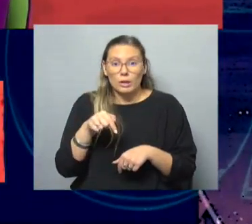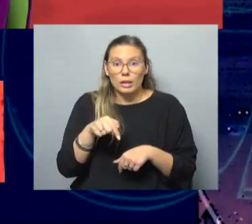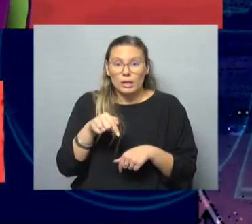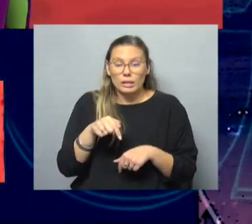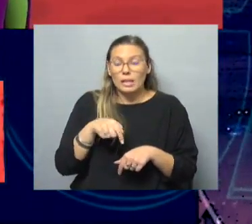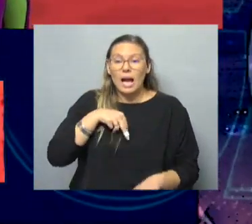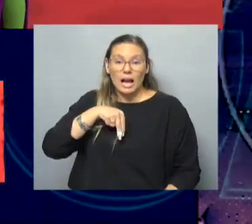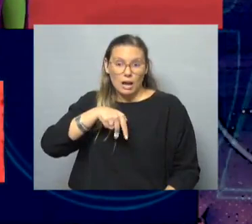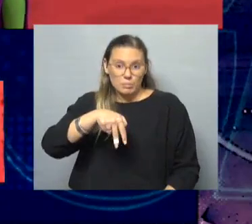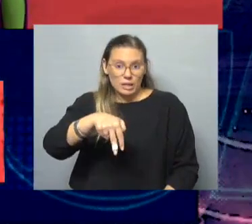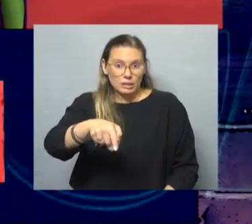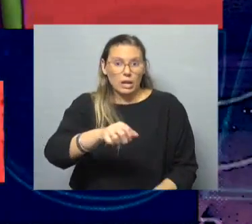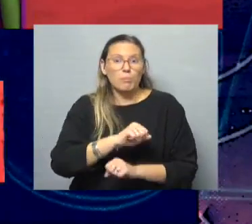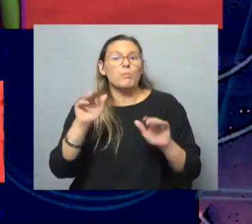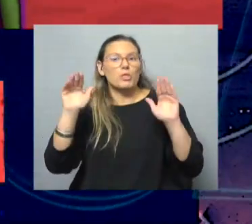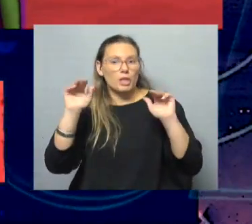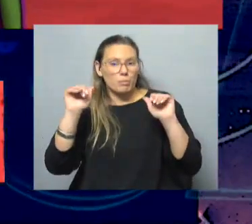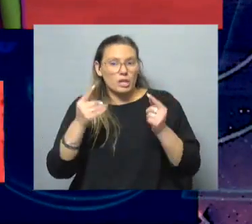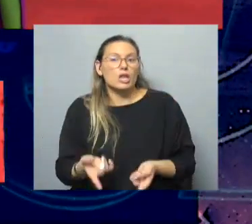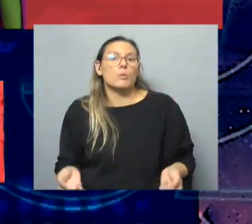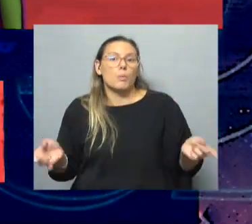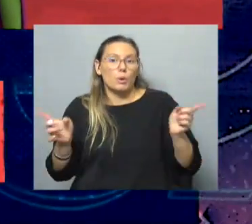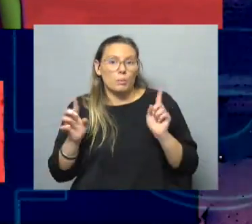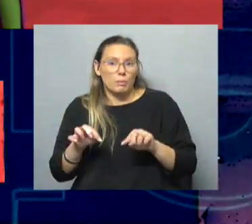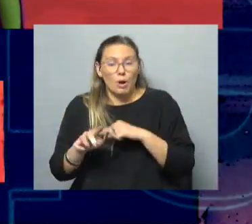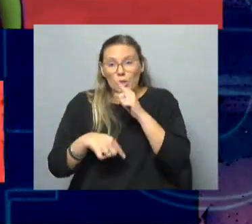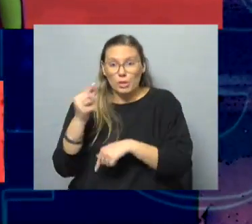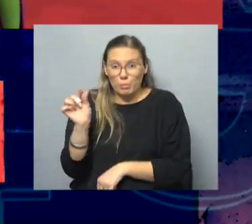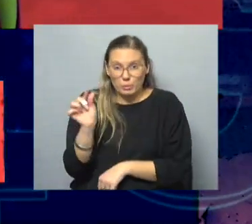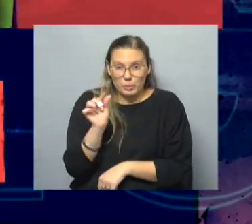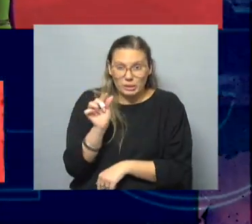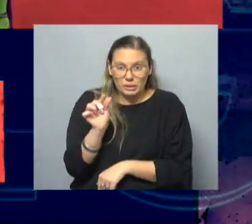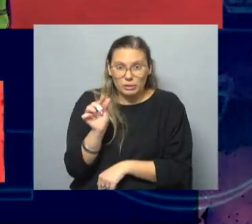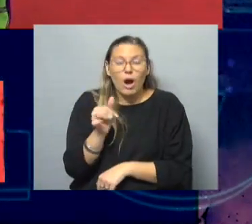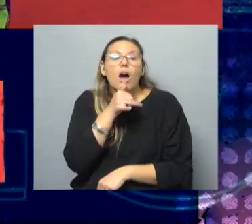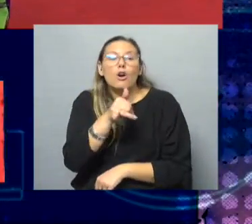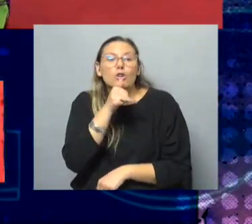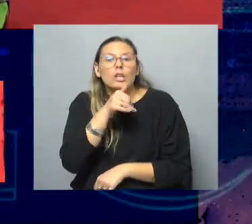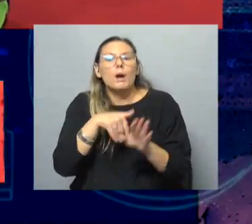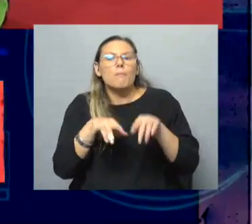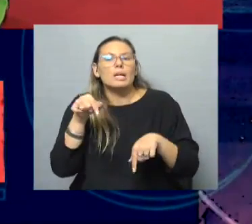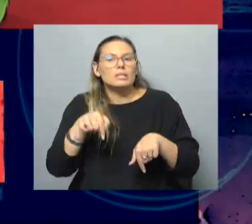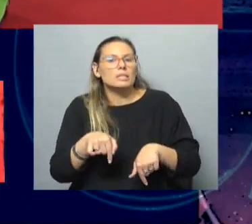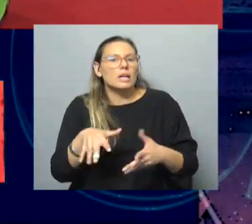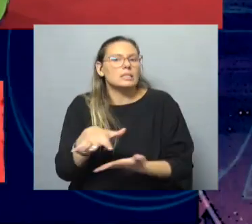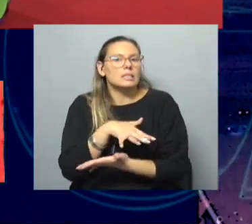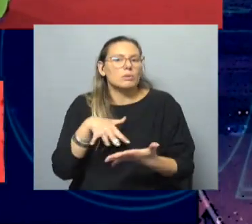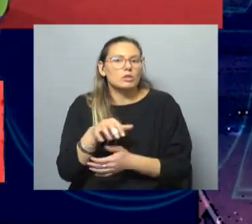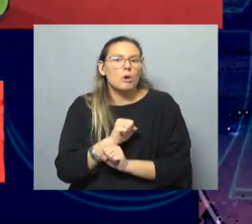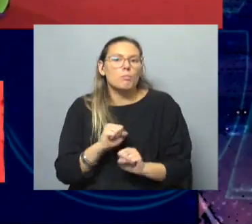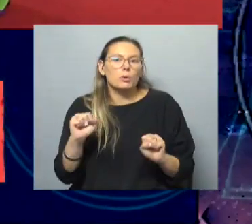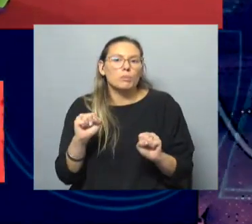Con esta caminata, capaz, nos despedimos y volvemos después en un ratito a contarles un poco más de lo que esté pasando,